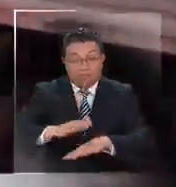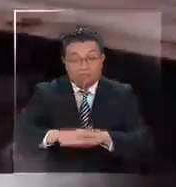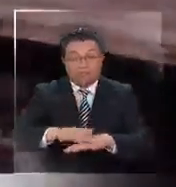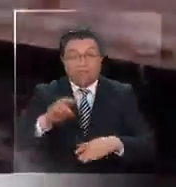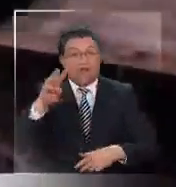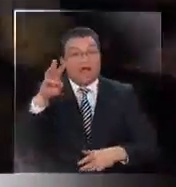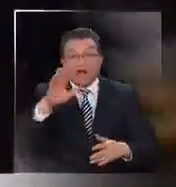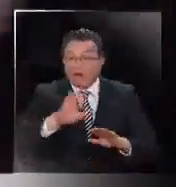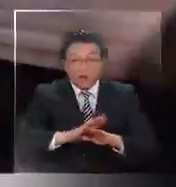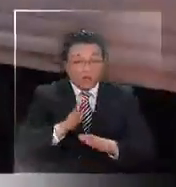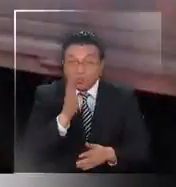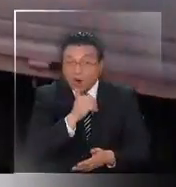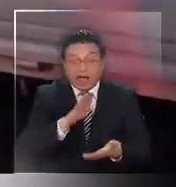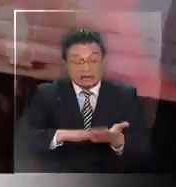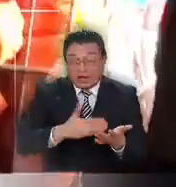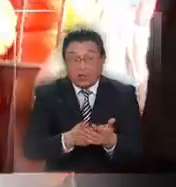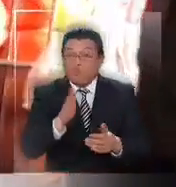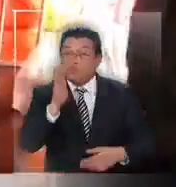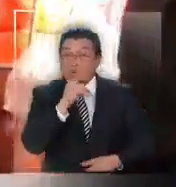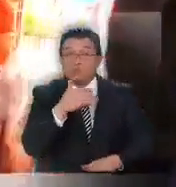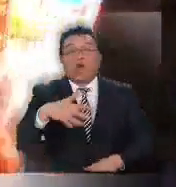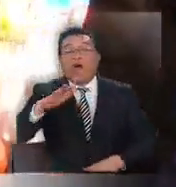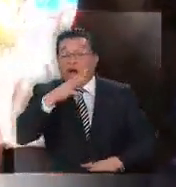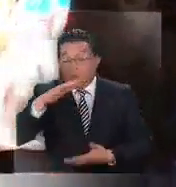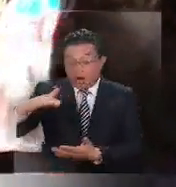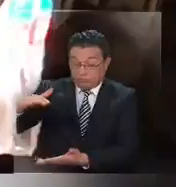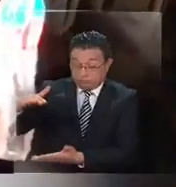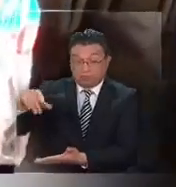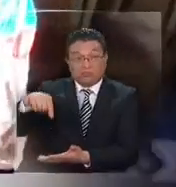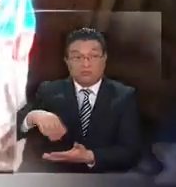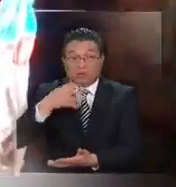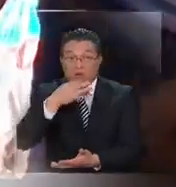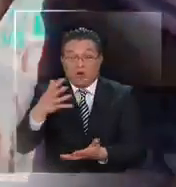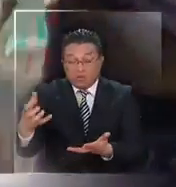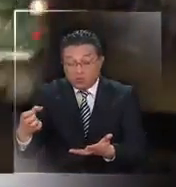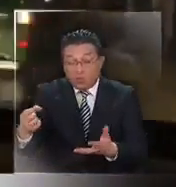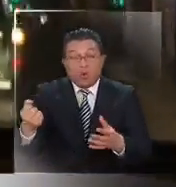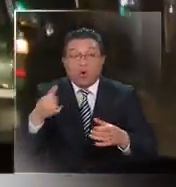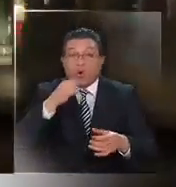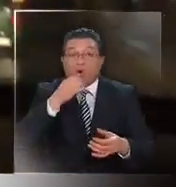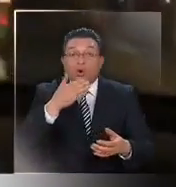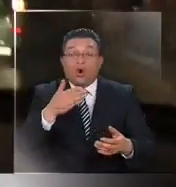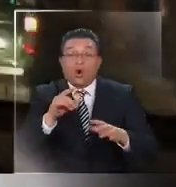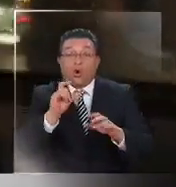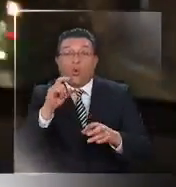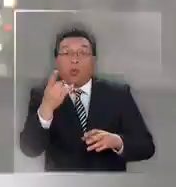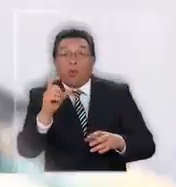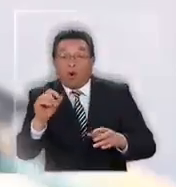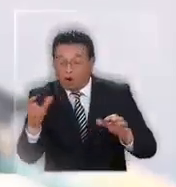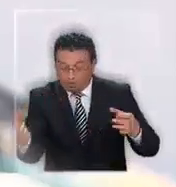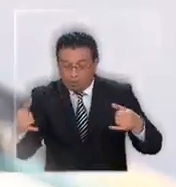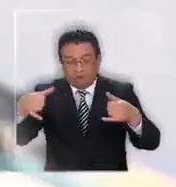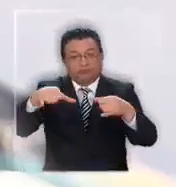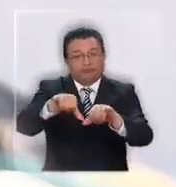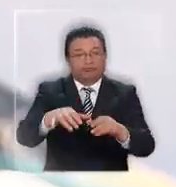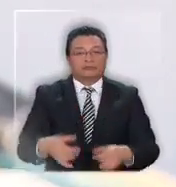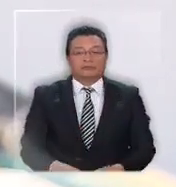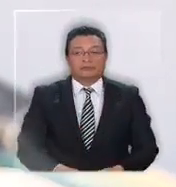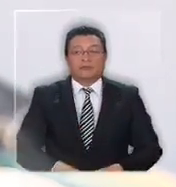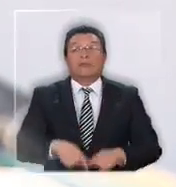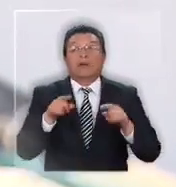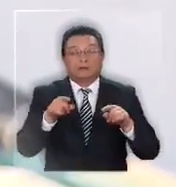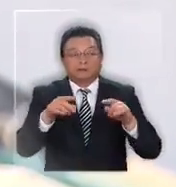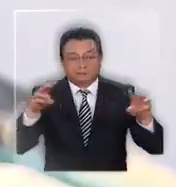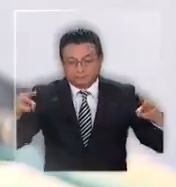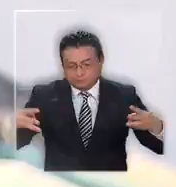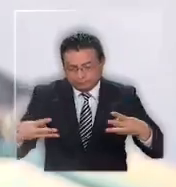usan agua en bidones. Que la complementan al jugo, o sea, no es netamente jugo de fruta como la gente cree. Es una coordinación